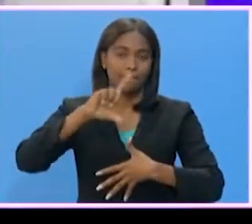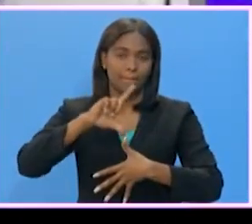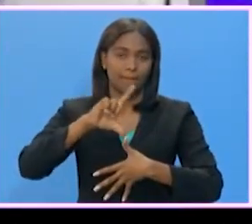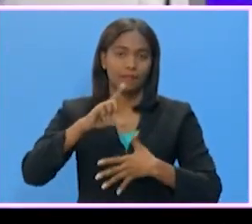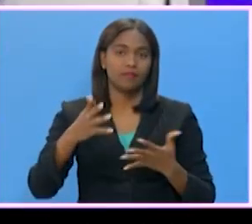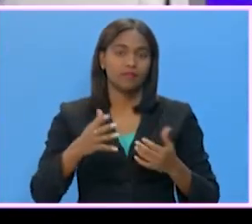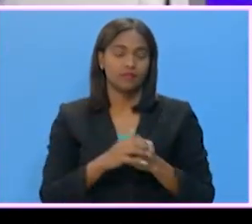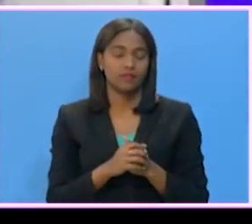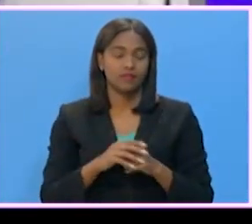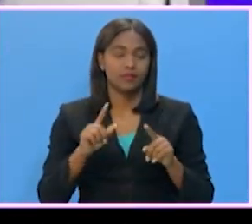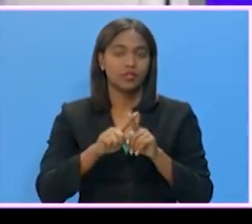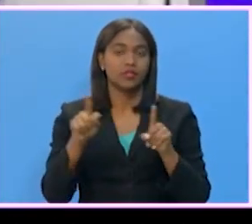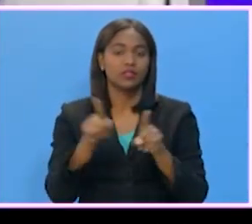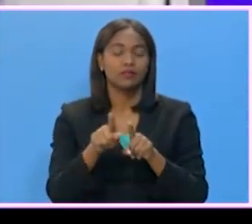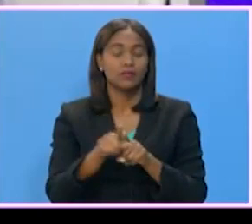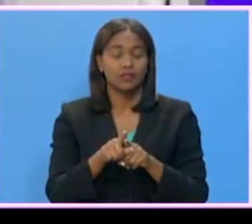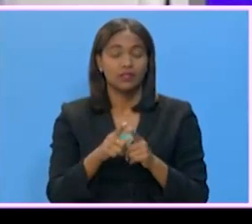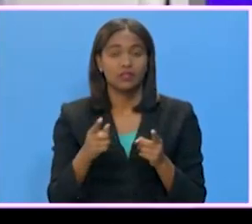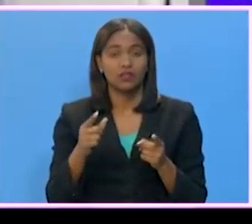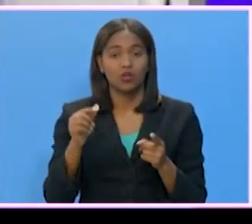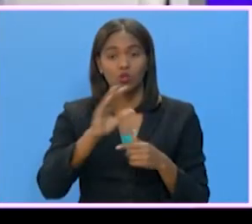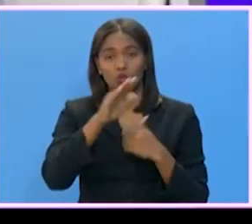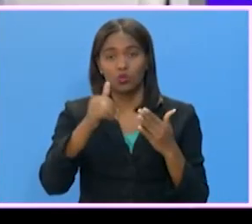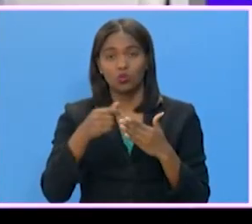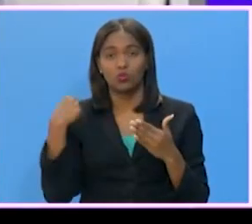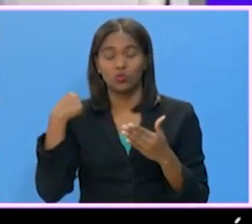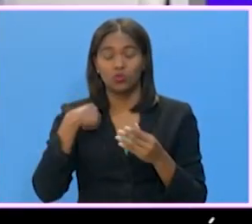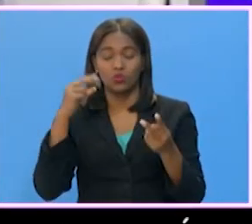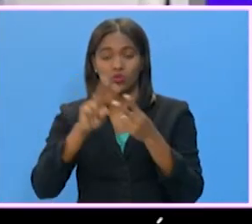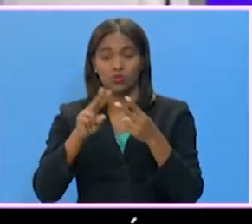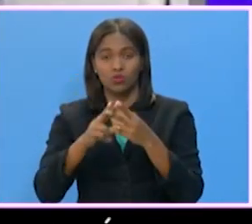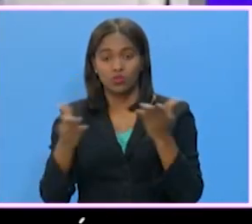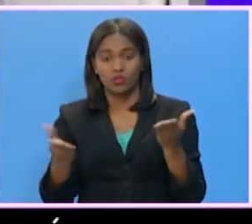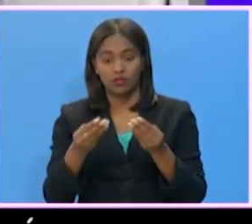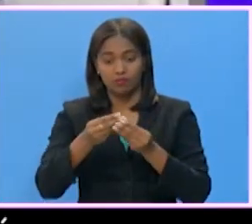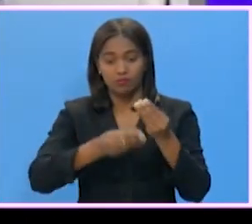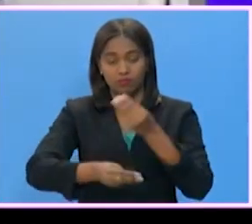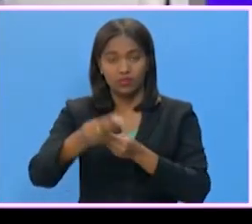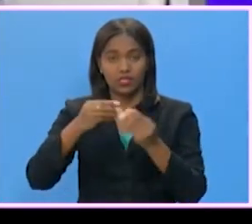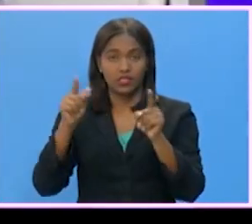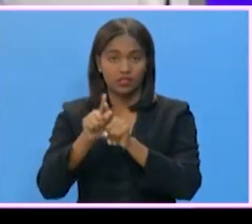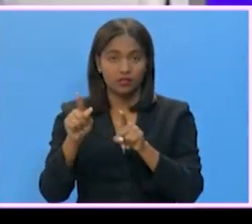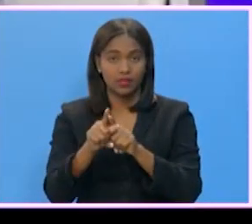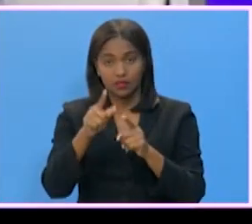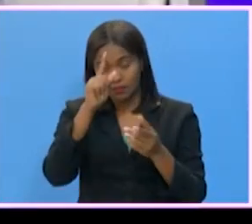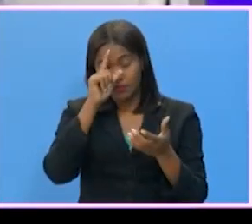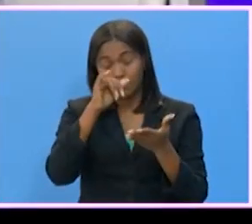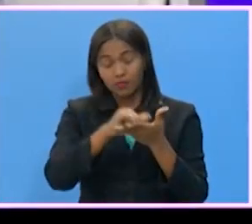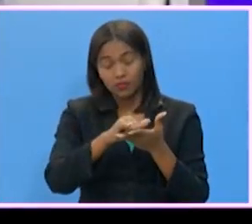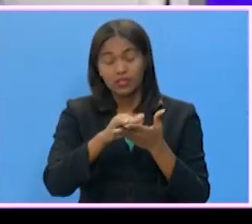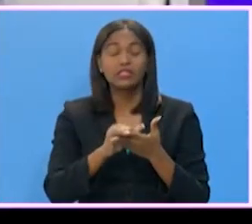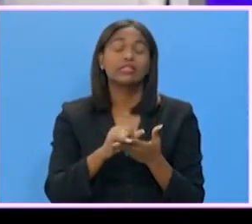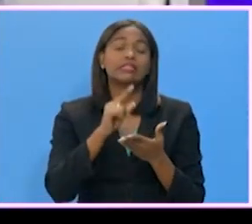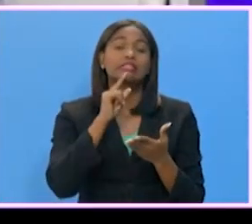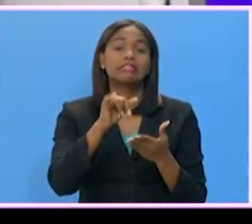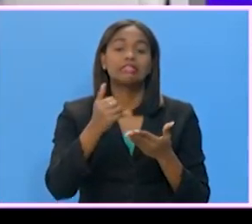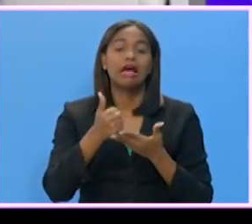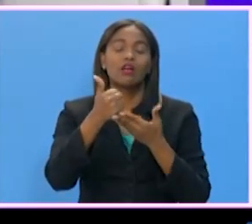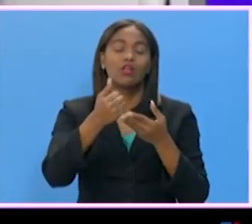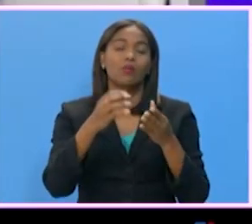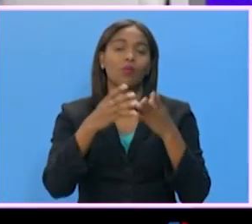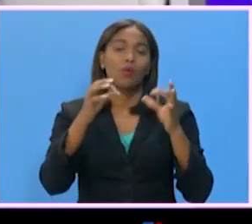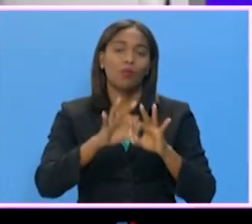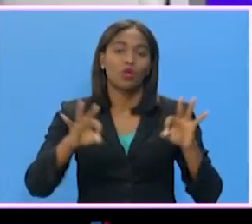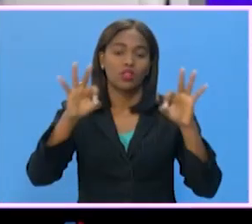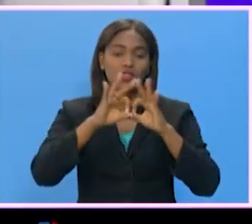divisas. Pero todos conocemos aquí que las divisas también, la generación de divisas es un impulso muy importante